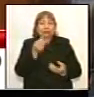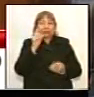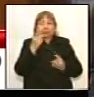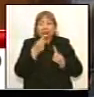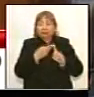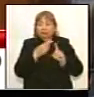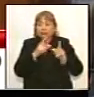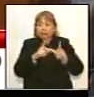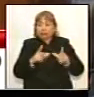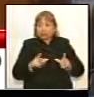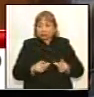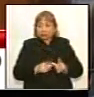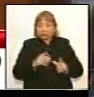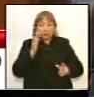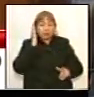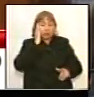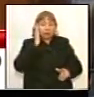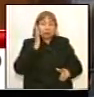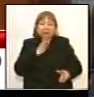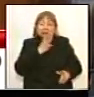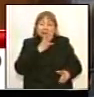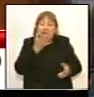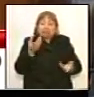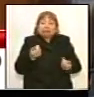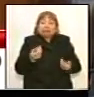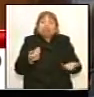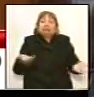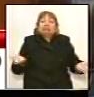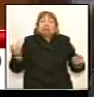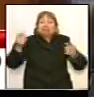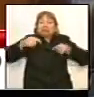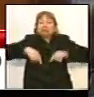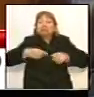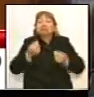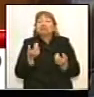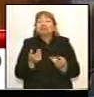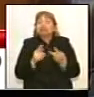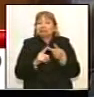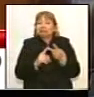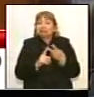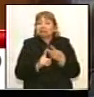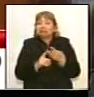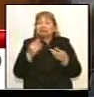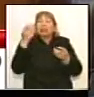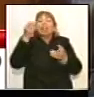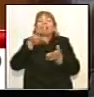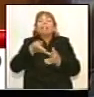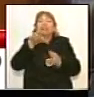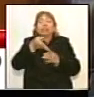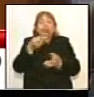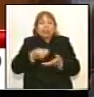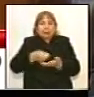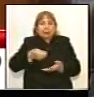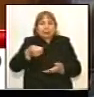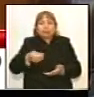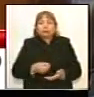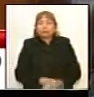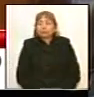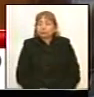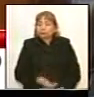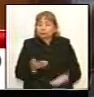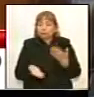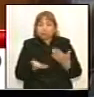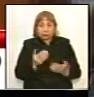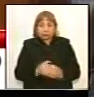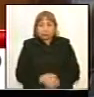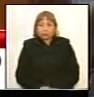lugar, uno no sabe de dónde proviene el dinero. En segundo lugar, el fin que le da es para financiar una campaña,